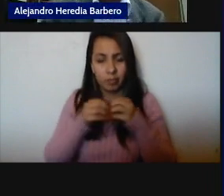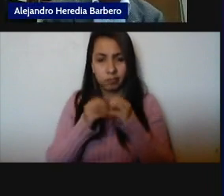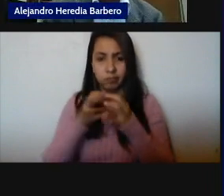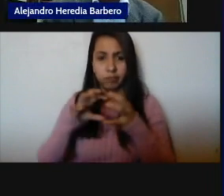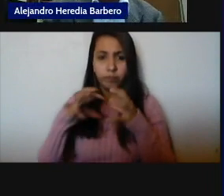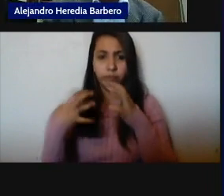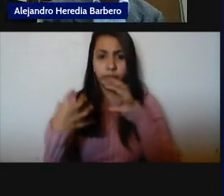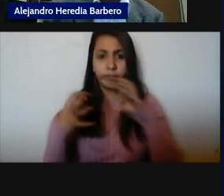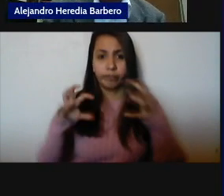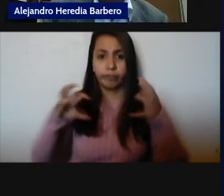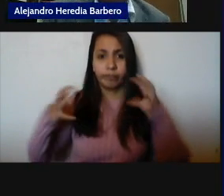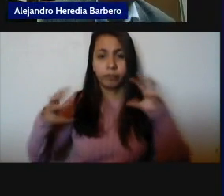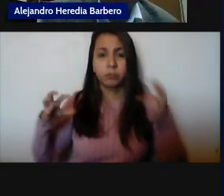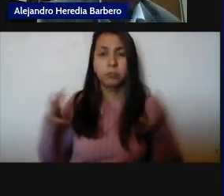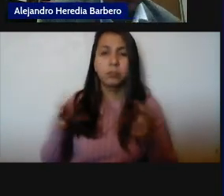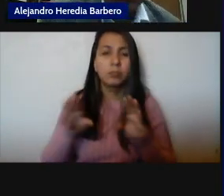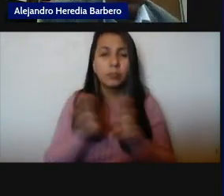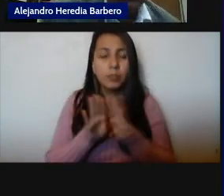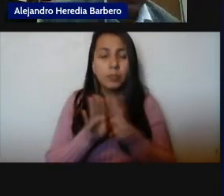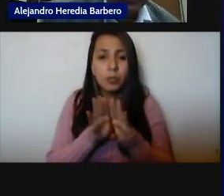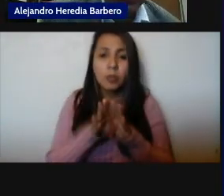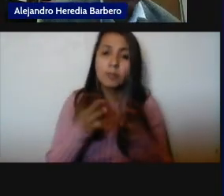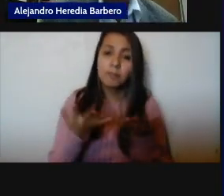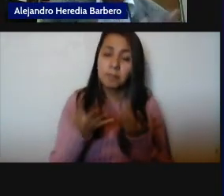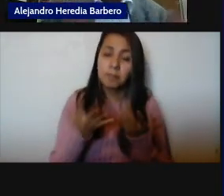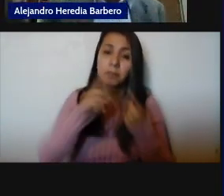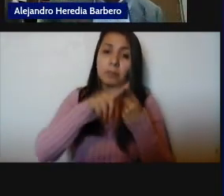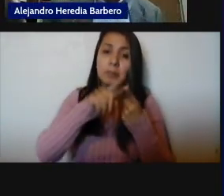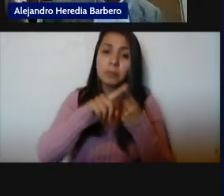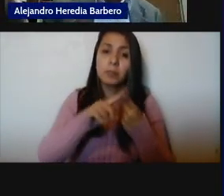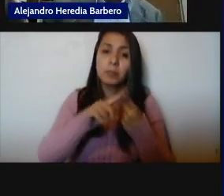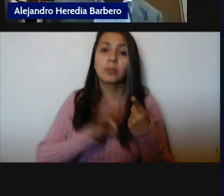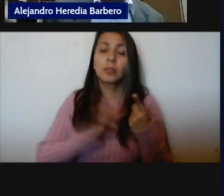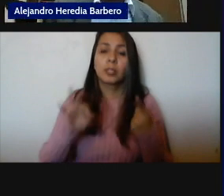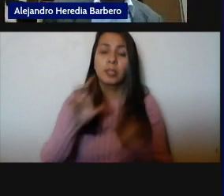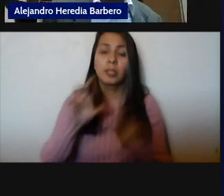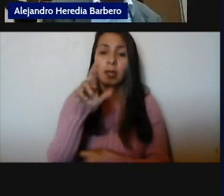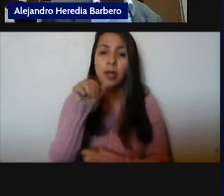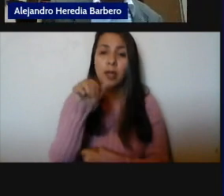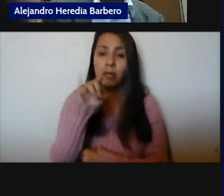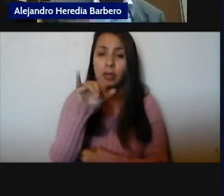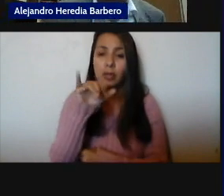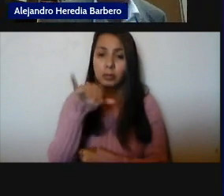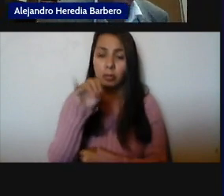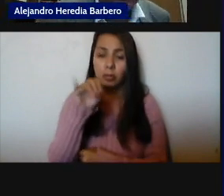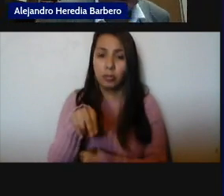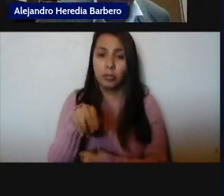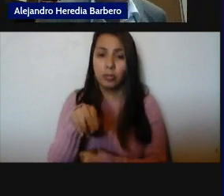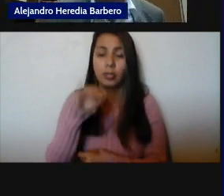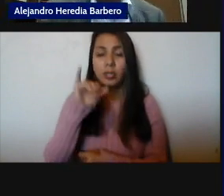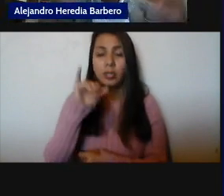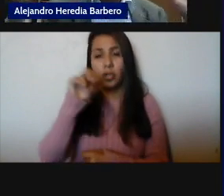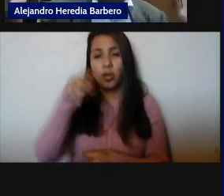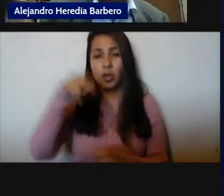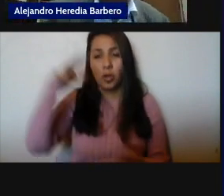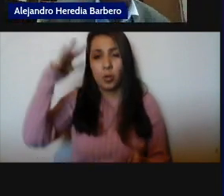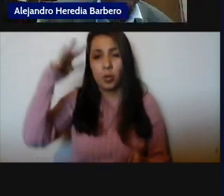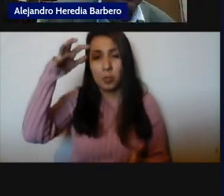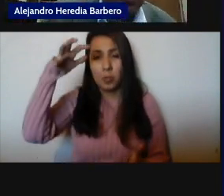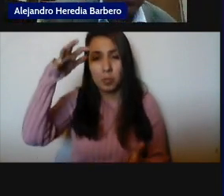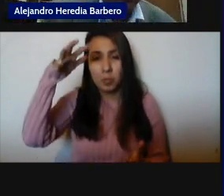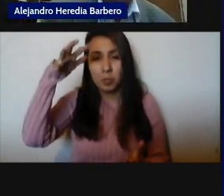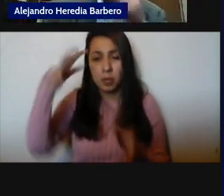una estructuración tridimensional de mis compuestos orgánicos? Uno de esos procesos podría ser la interacción con radiación ionizante, podría